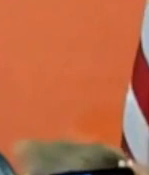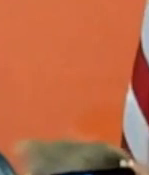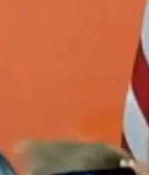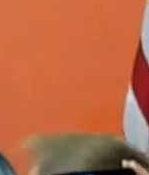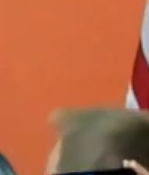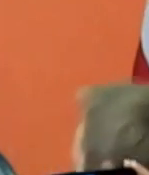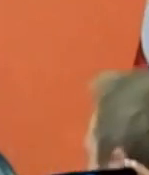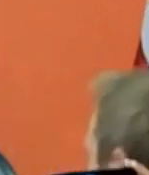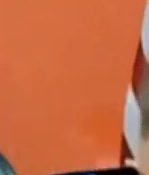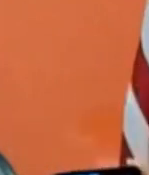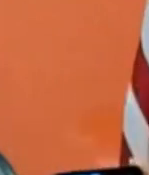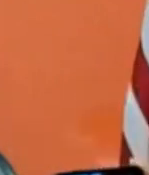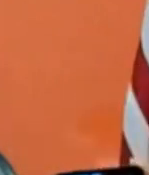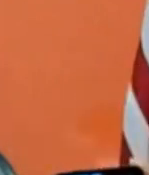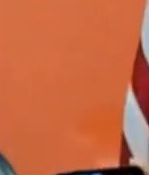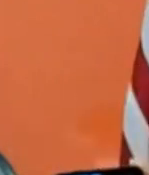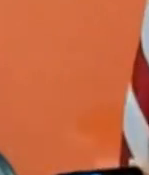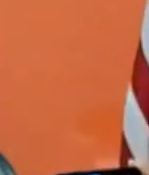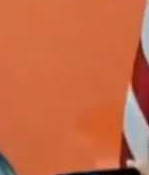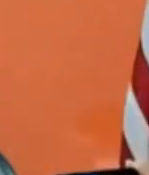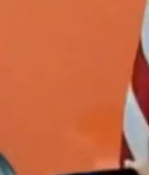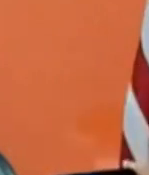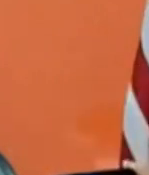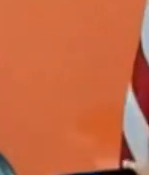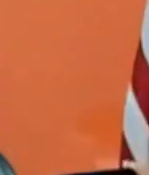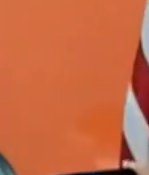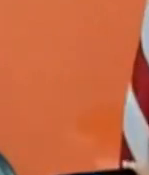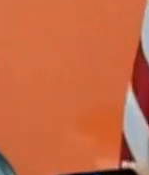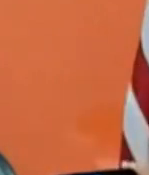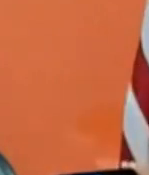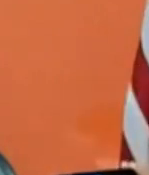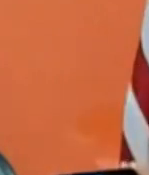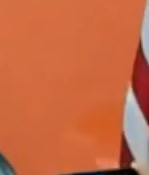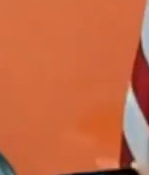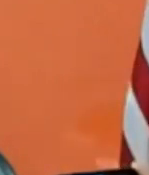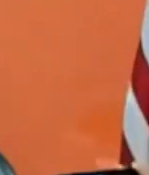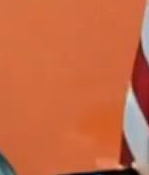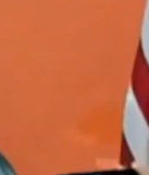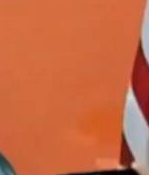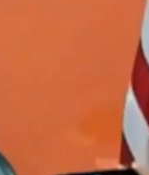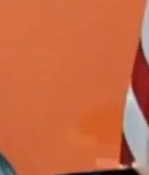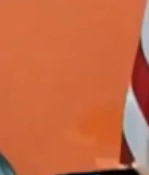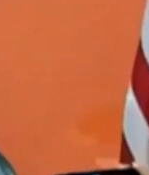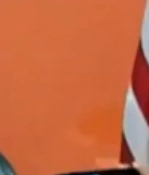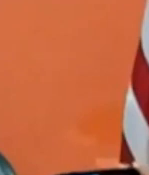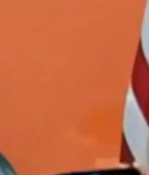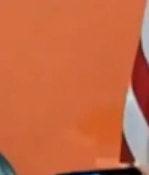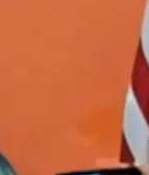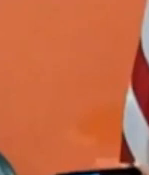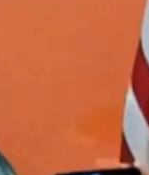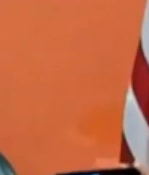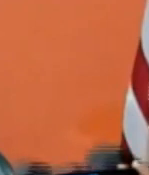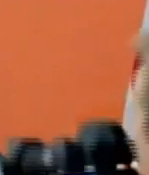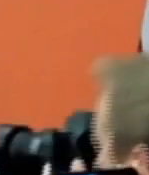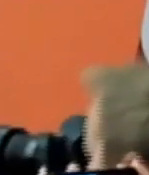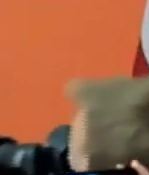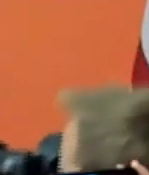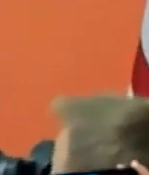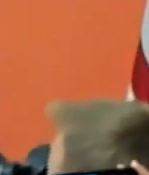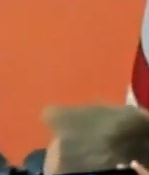los negociadores Lighthizer y SEADE. Ha habido también reuniones con think tanks